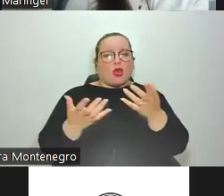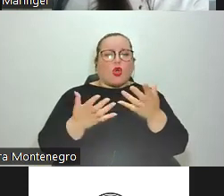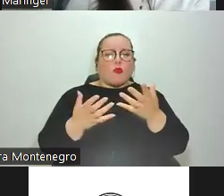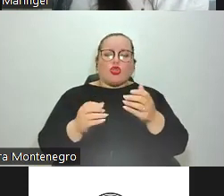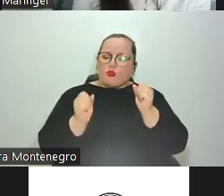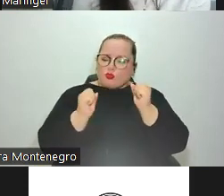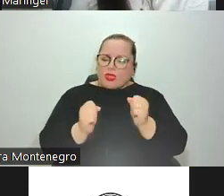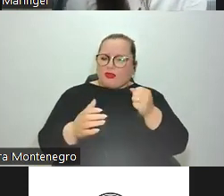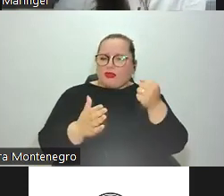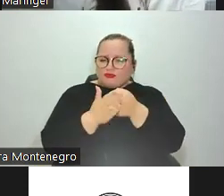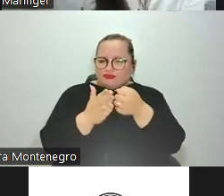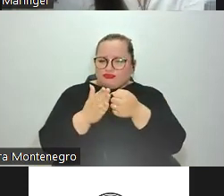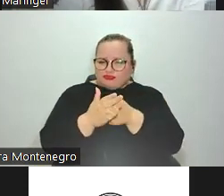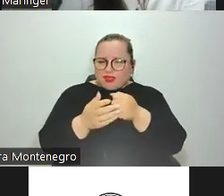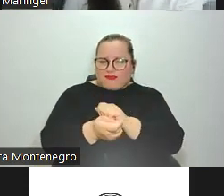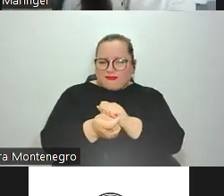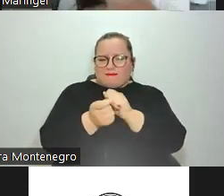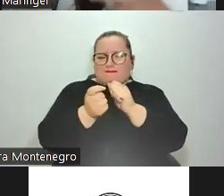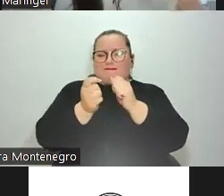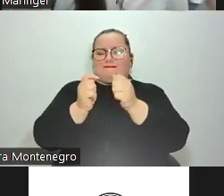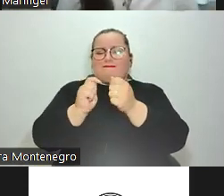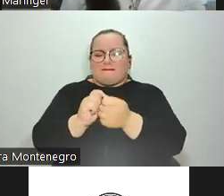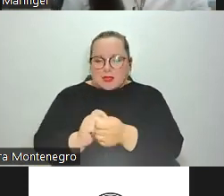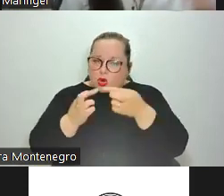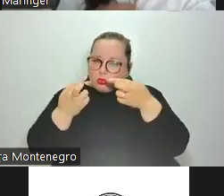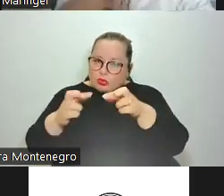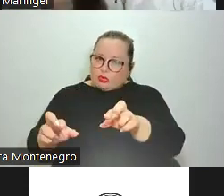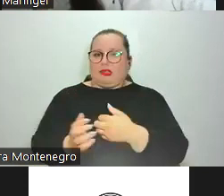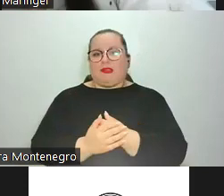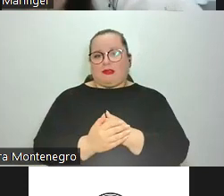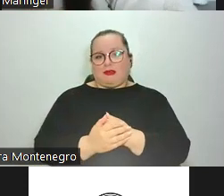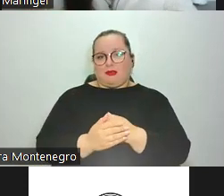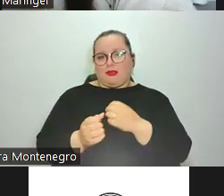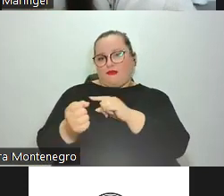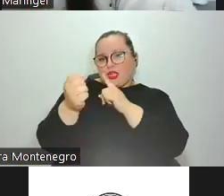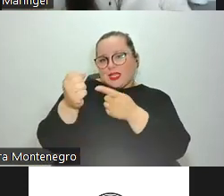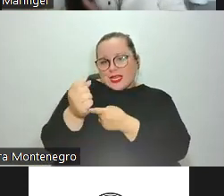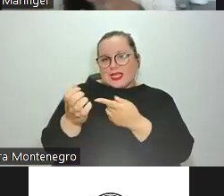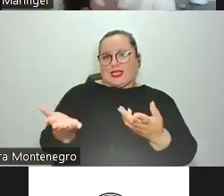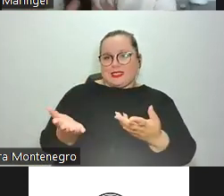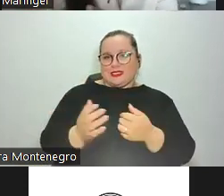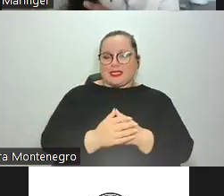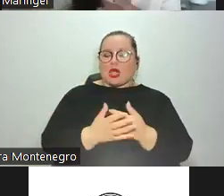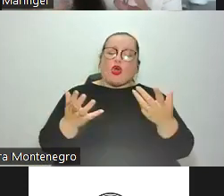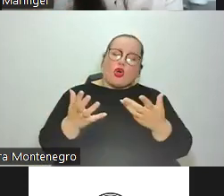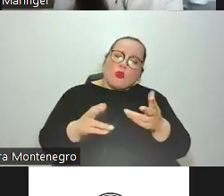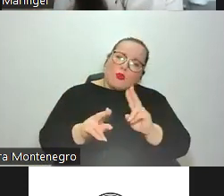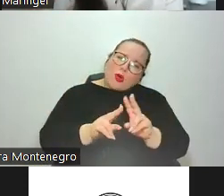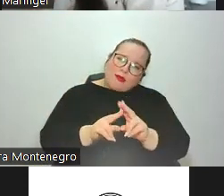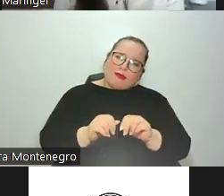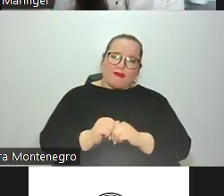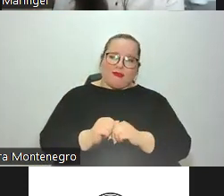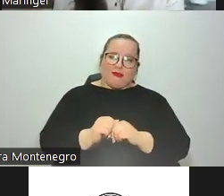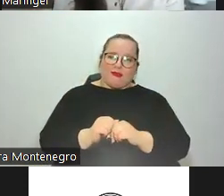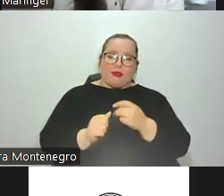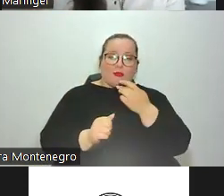ahí. Y lo convertimos en una oportunidad, lo convertimos en una fortaleza, en una oportunidad de desarrollo, porque finalmente eso es lo que vamos haciendo